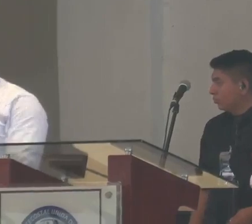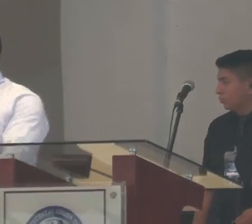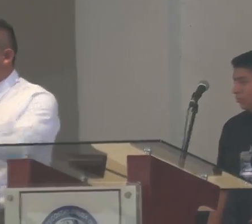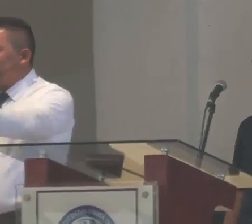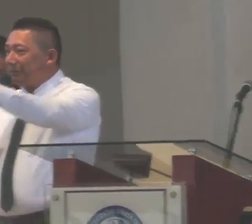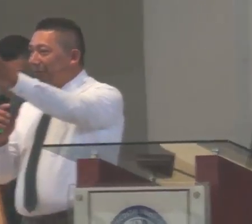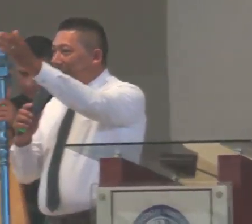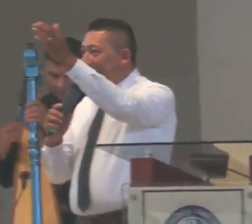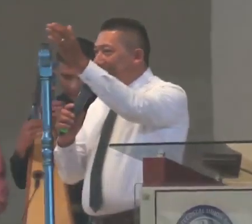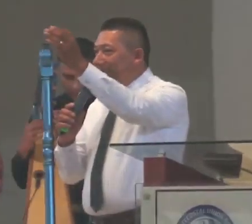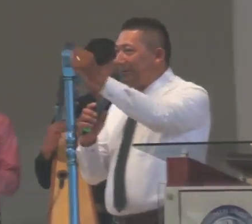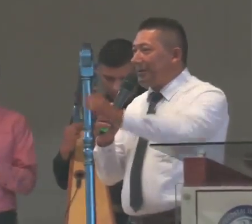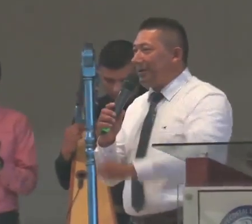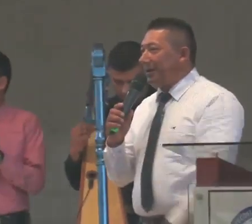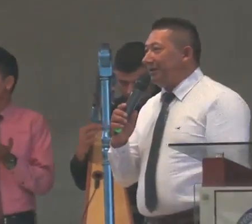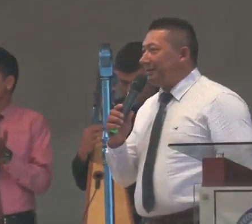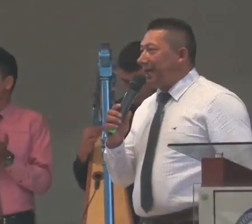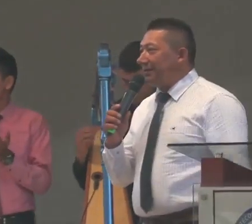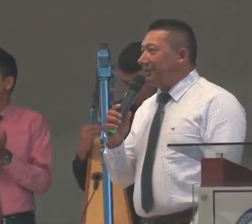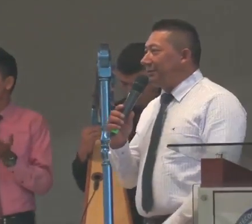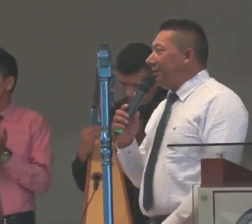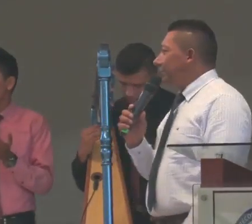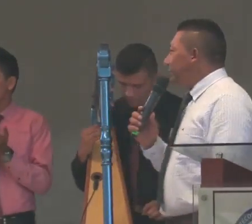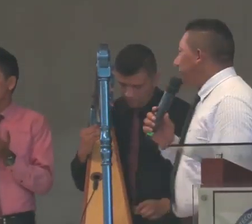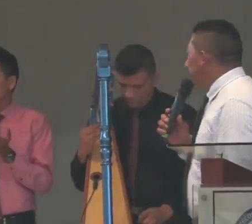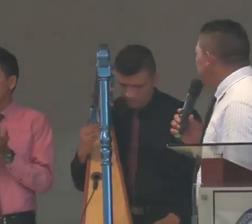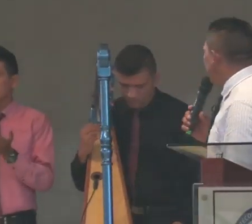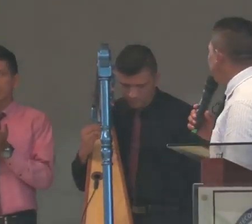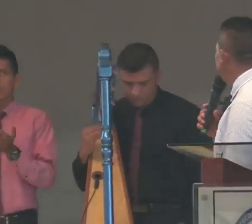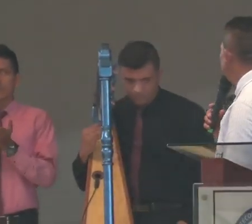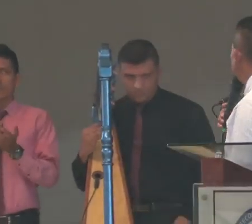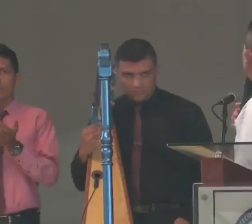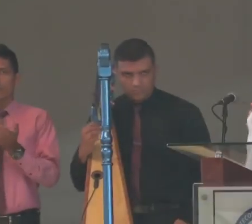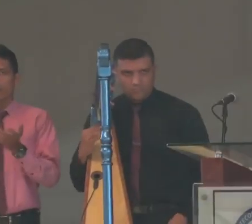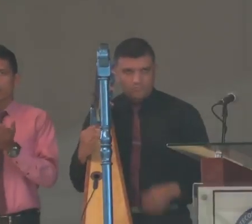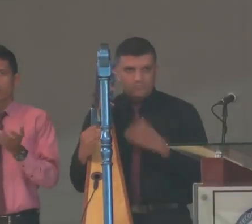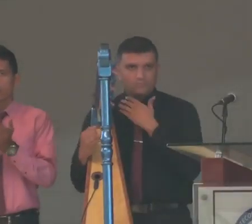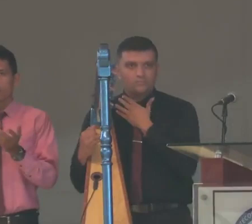Denle un aplauso al que vive, al Santo, al Poderoso,